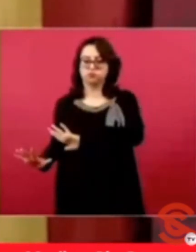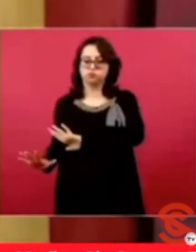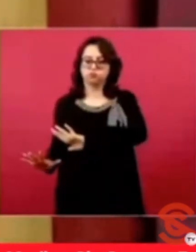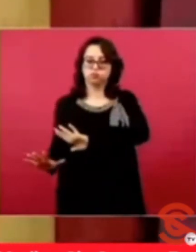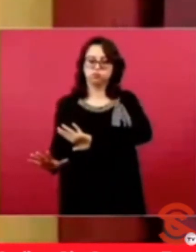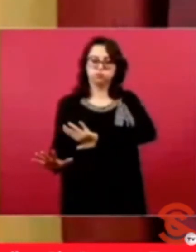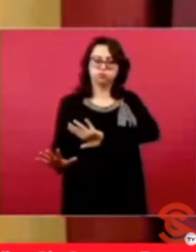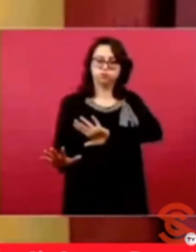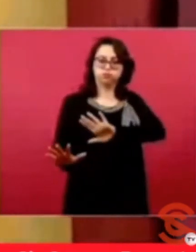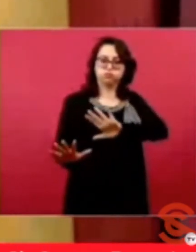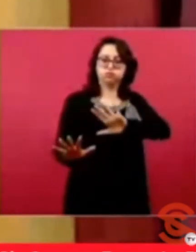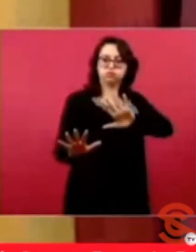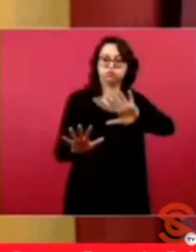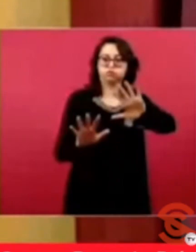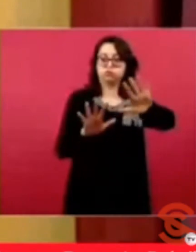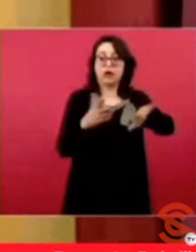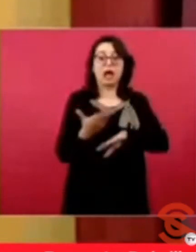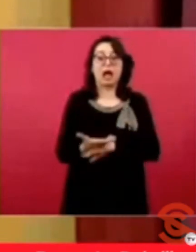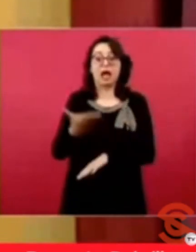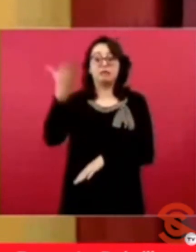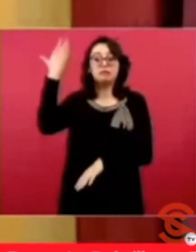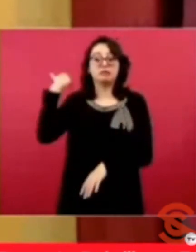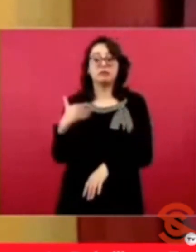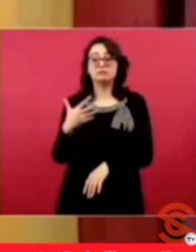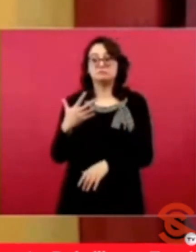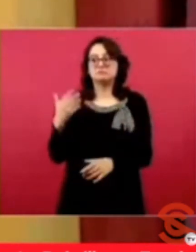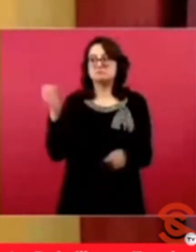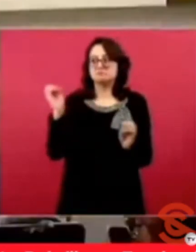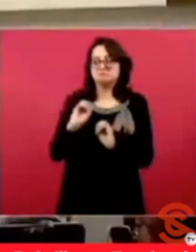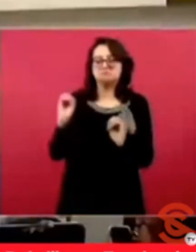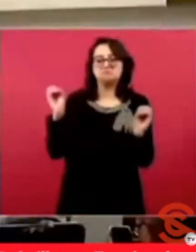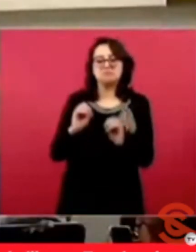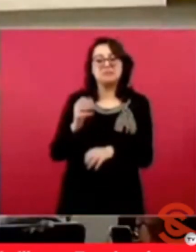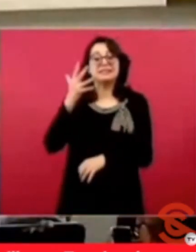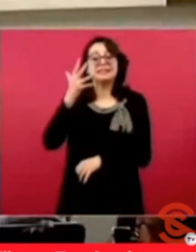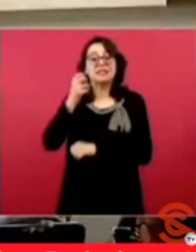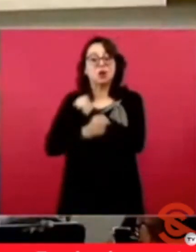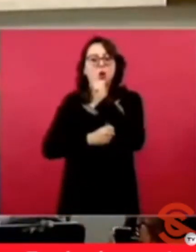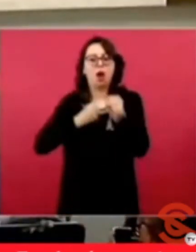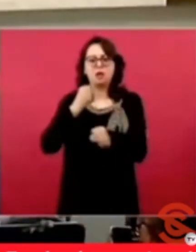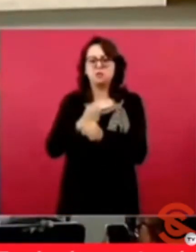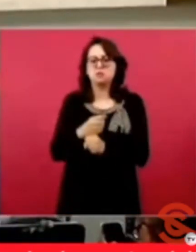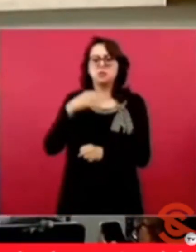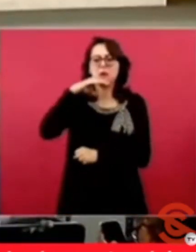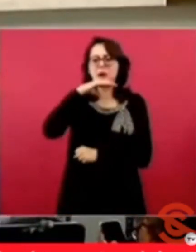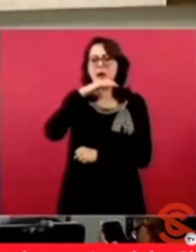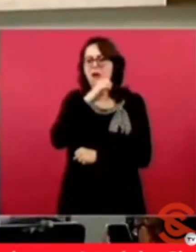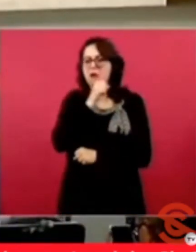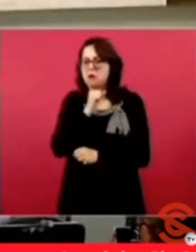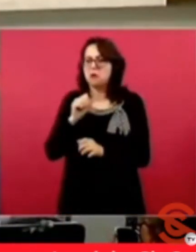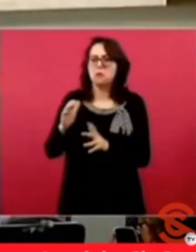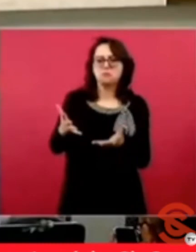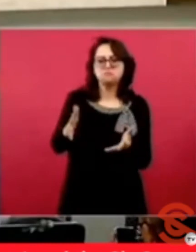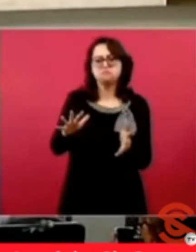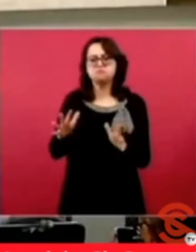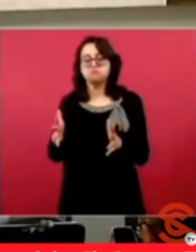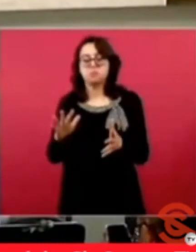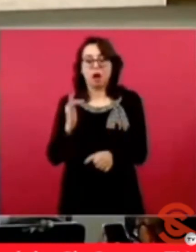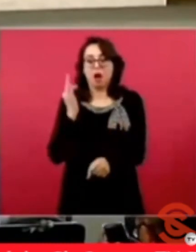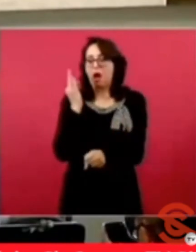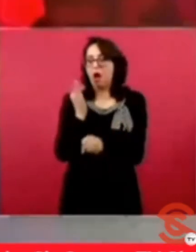5 años sin esas temperaturas, de acuerdo a lo que nos informaron. Y las